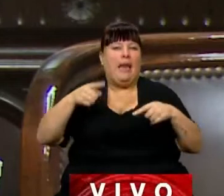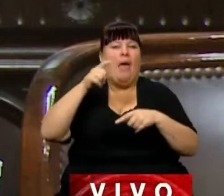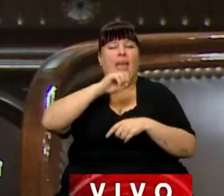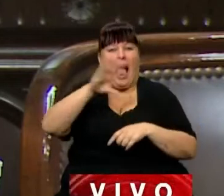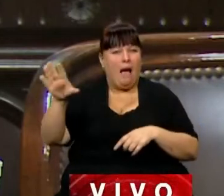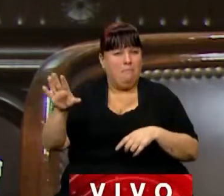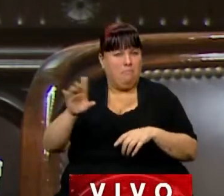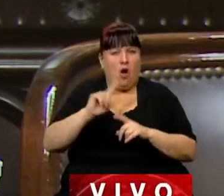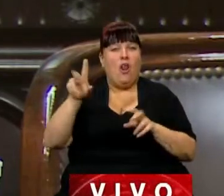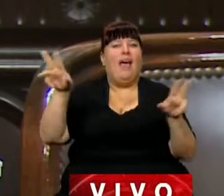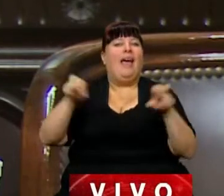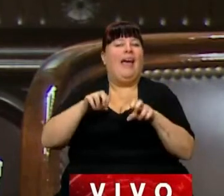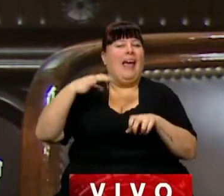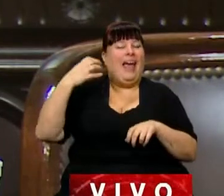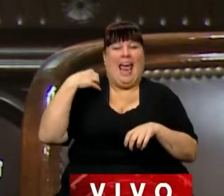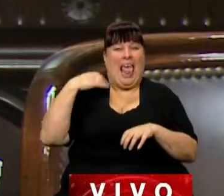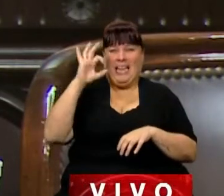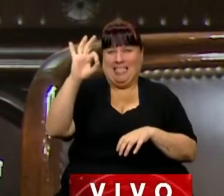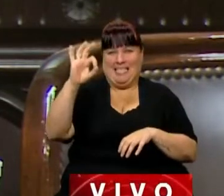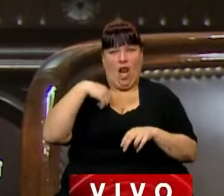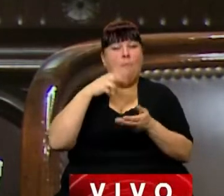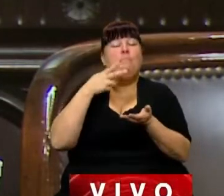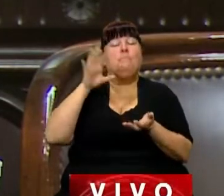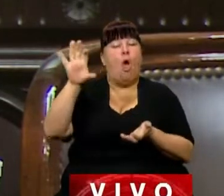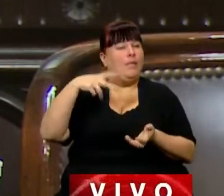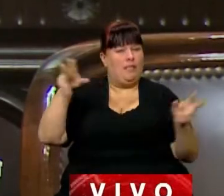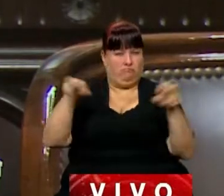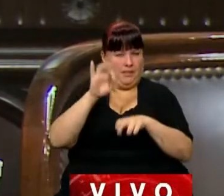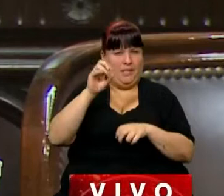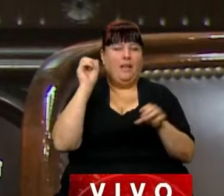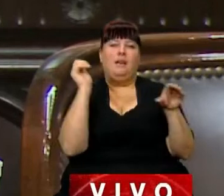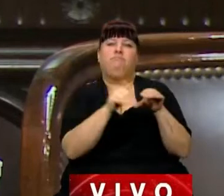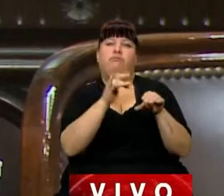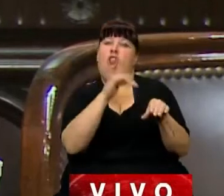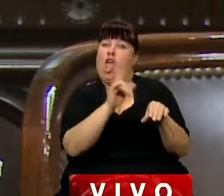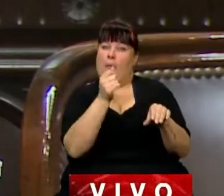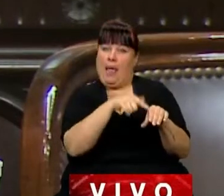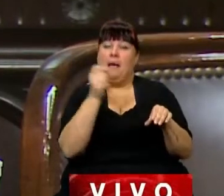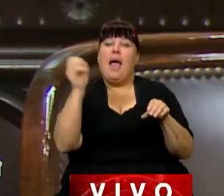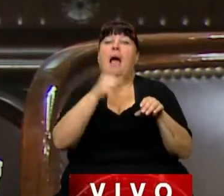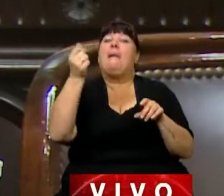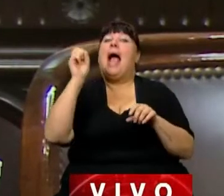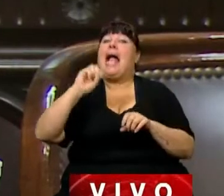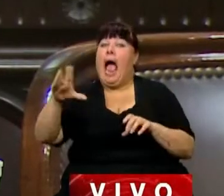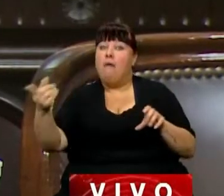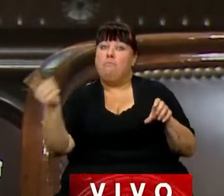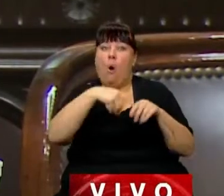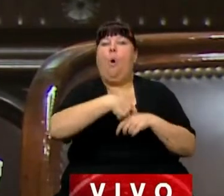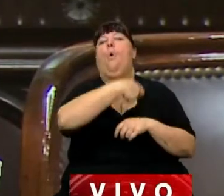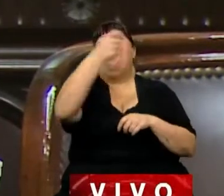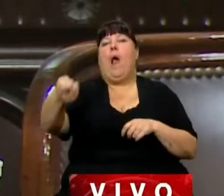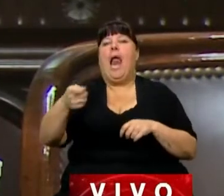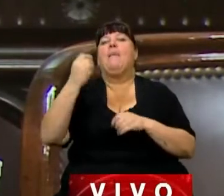va nada a rentas generales, cero mi provincia, cero. Va un fideicomiso que la plata del campo vuelve al